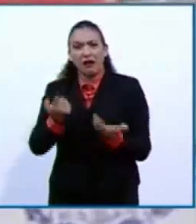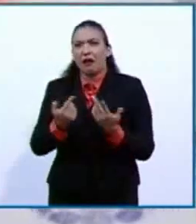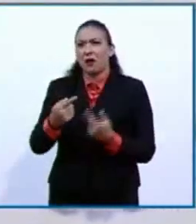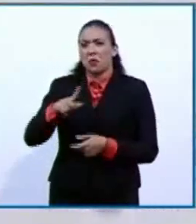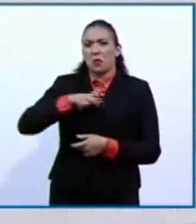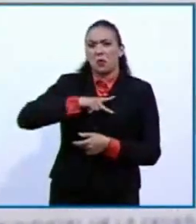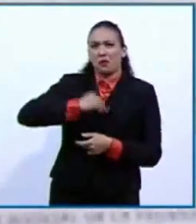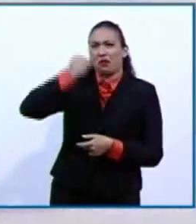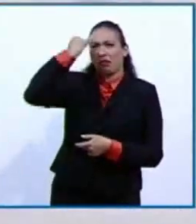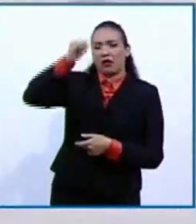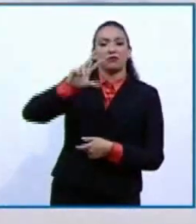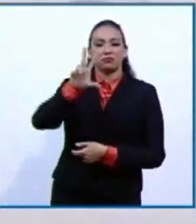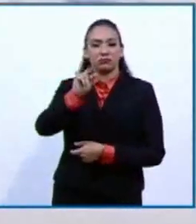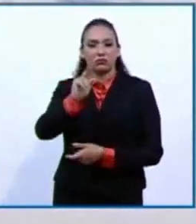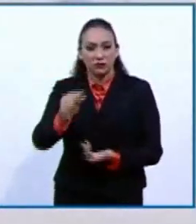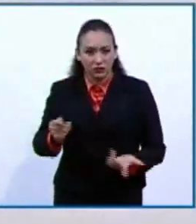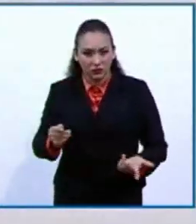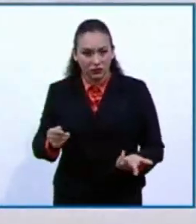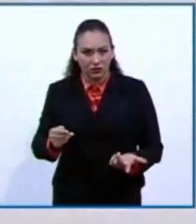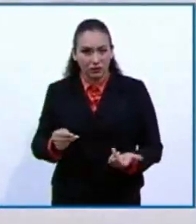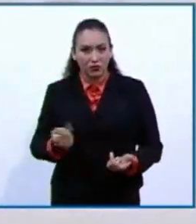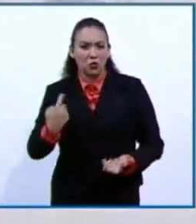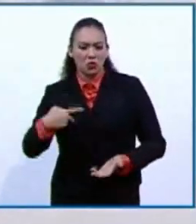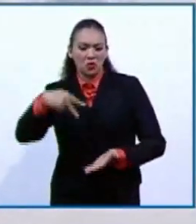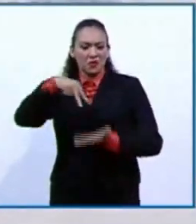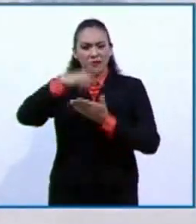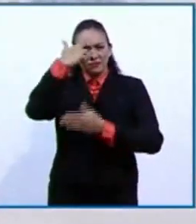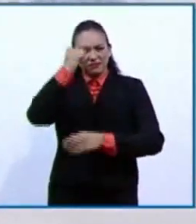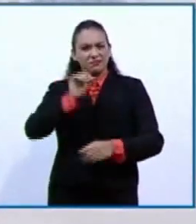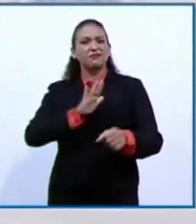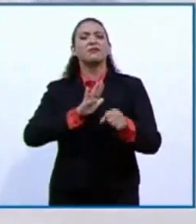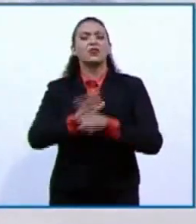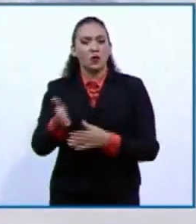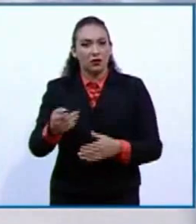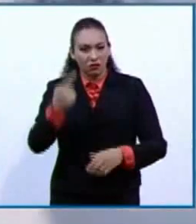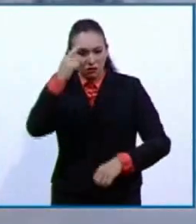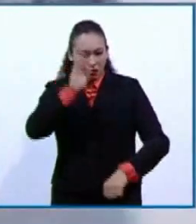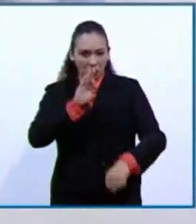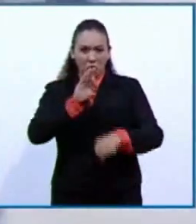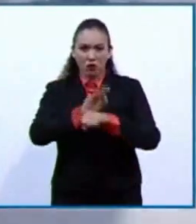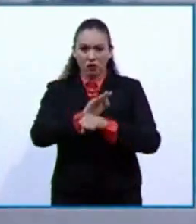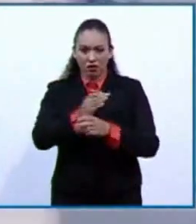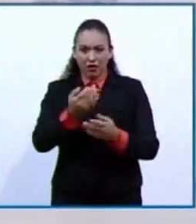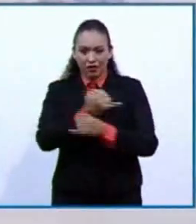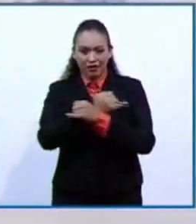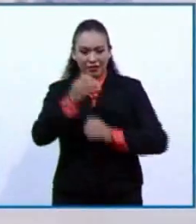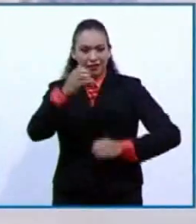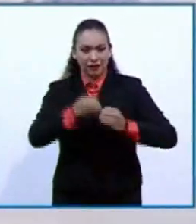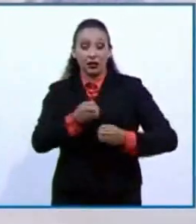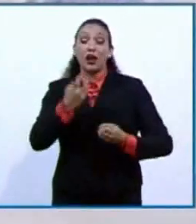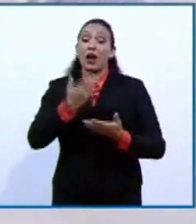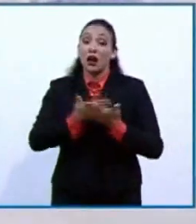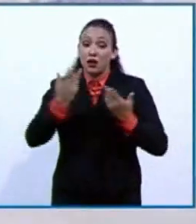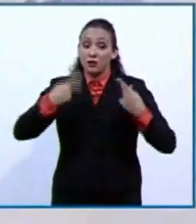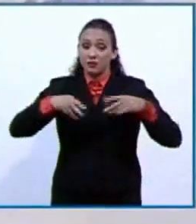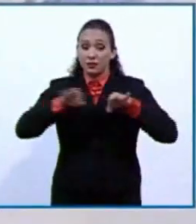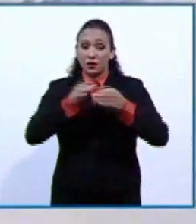que nos compete a nosotros, pero en este momento las trabajadoras y trabajadores del Poder